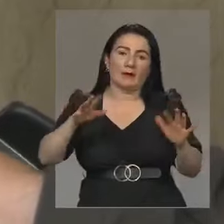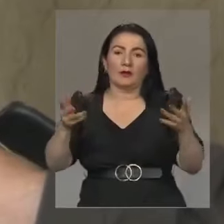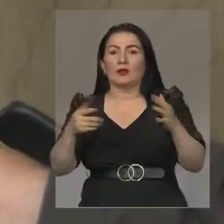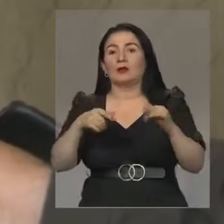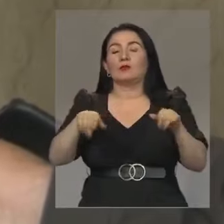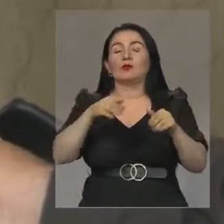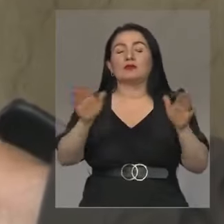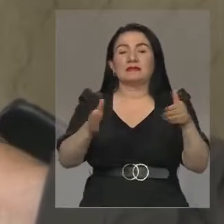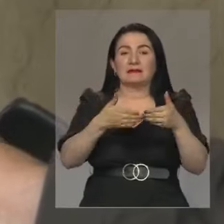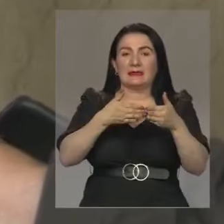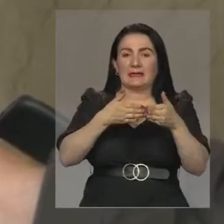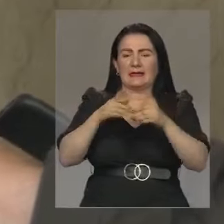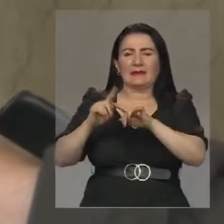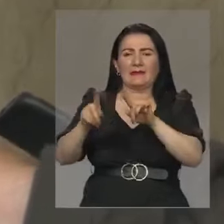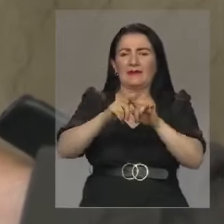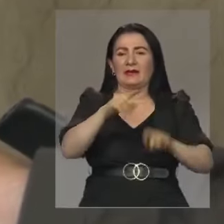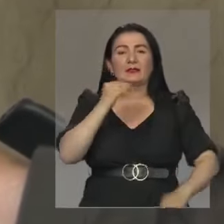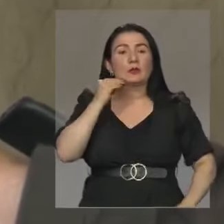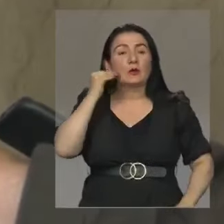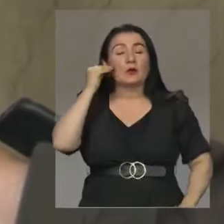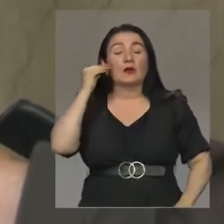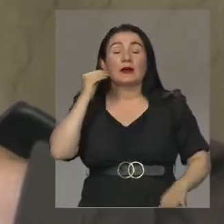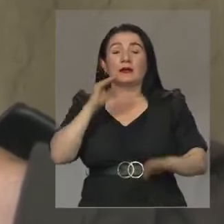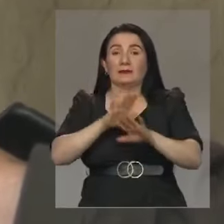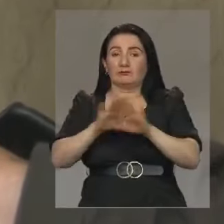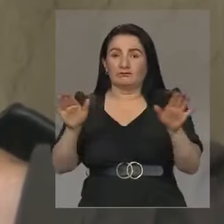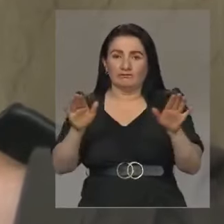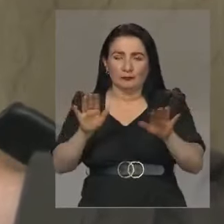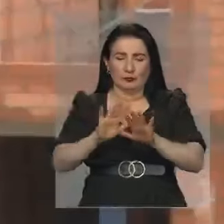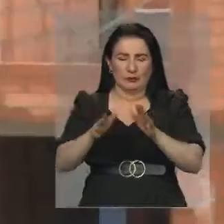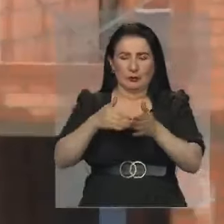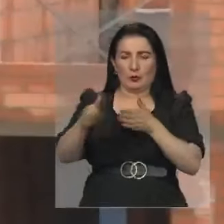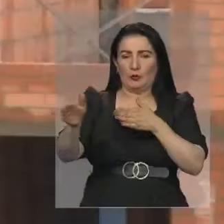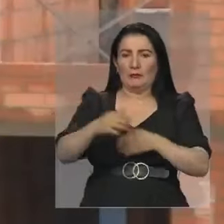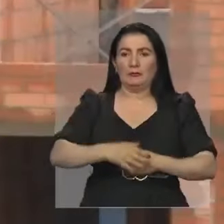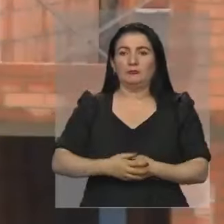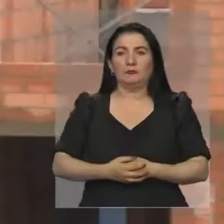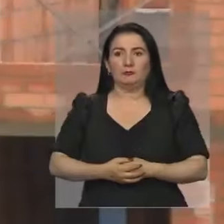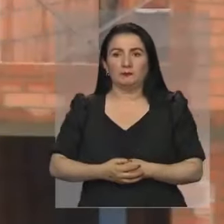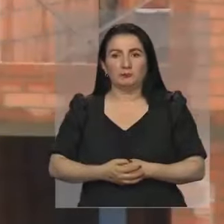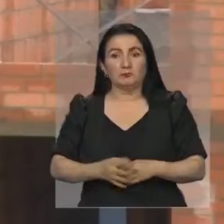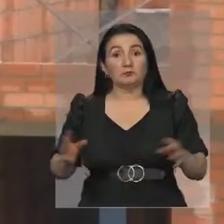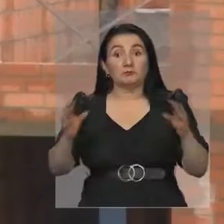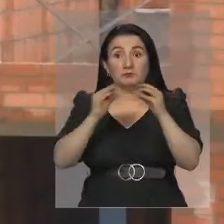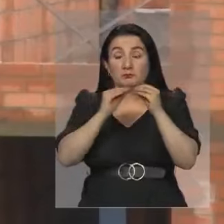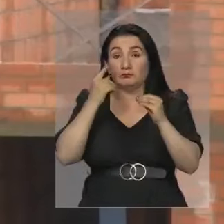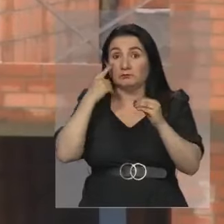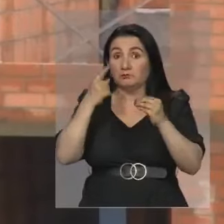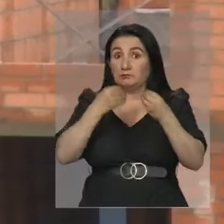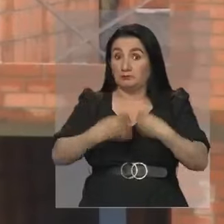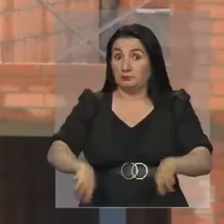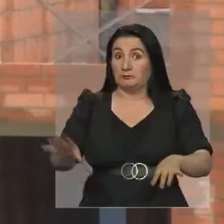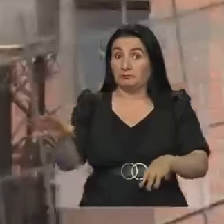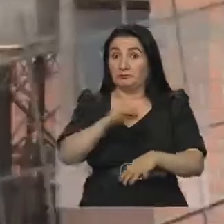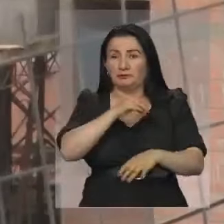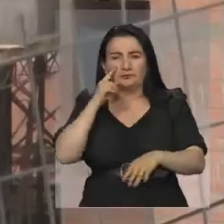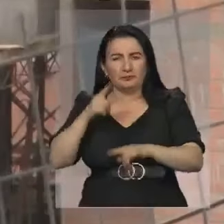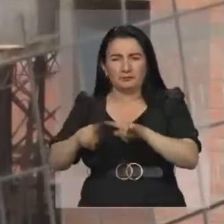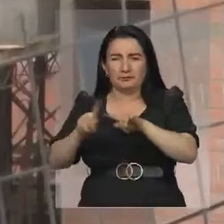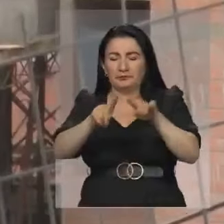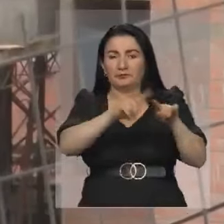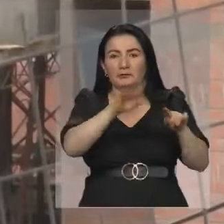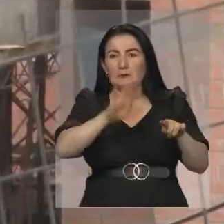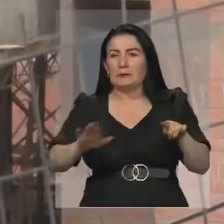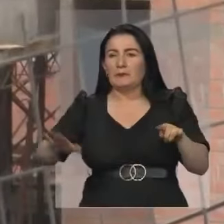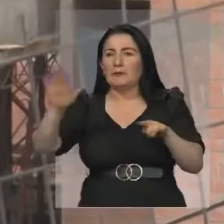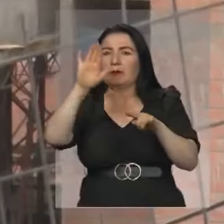de cierre financiero de muchos hogares que tuvieron que desistir de la compra de su vivienda. Sin embargo, no todo está perdido. Las regiones le apuestan a